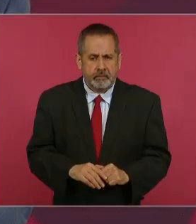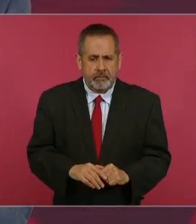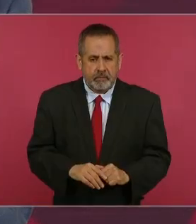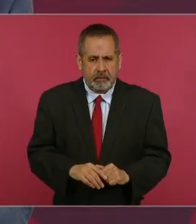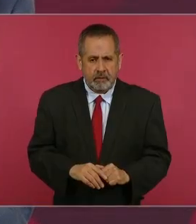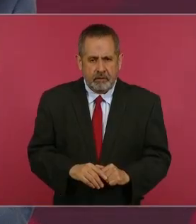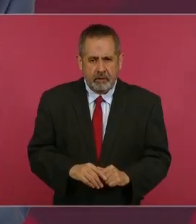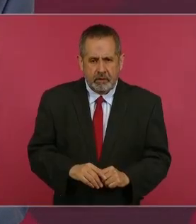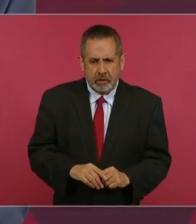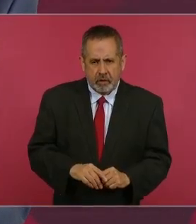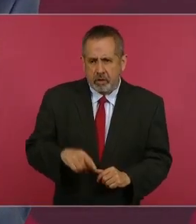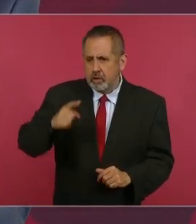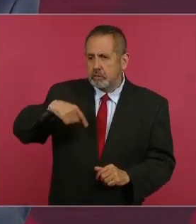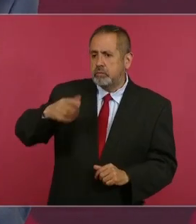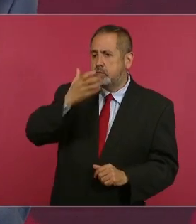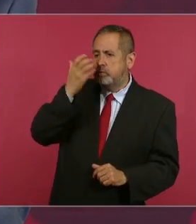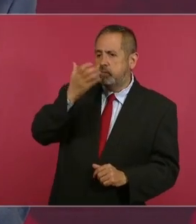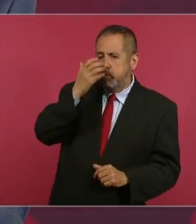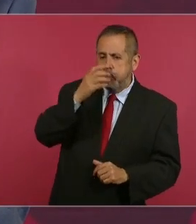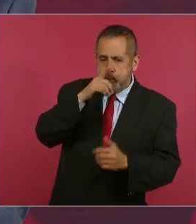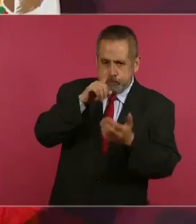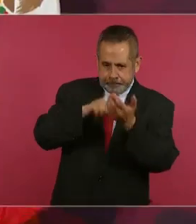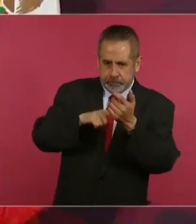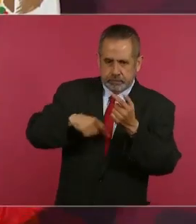ya lo tenemos